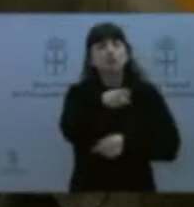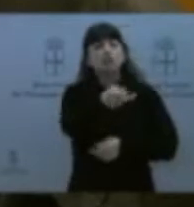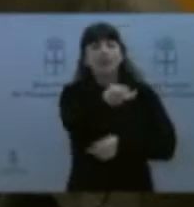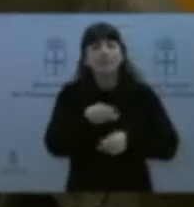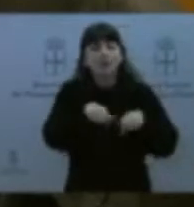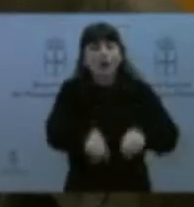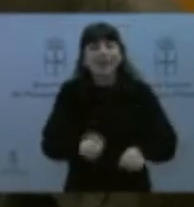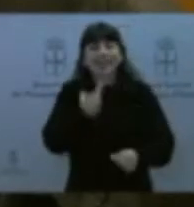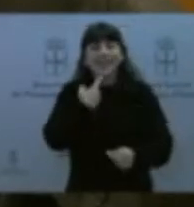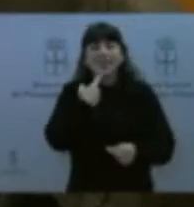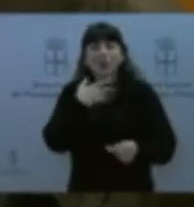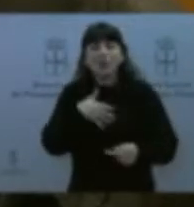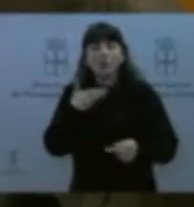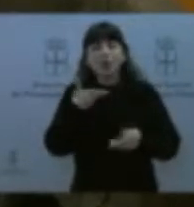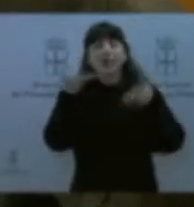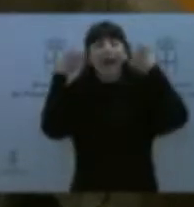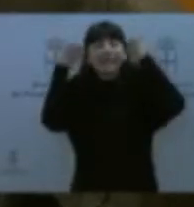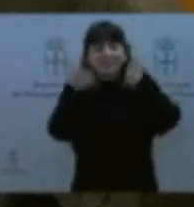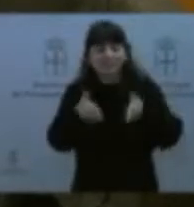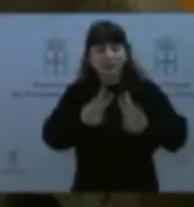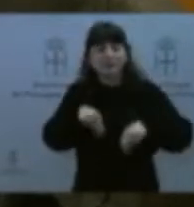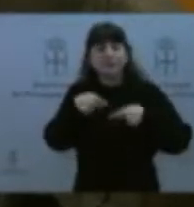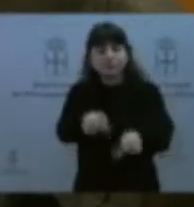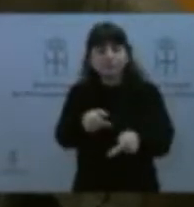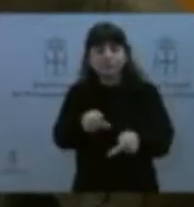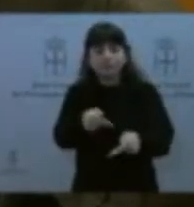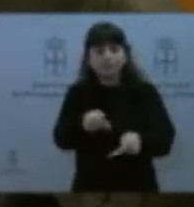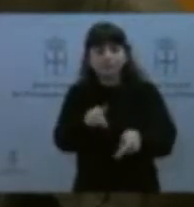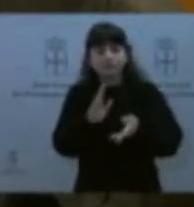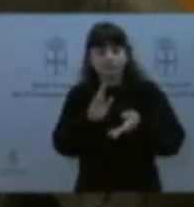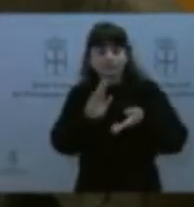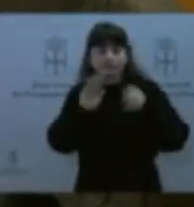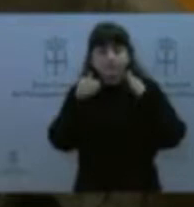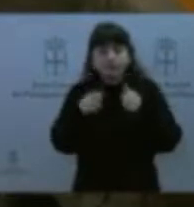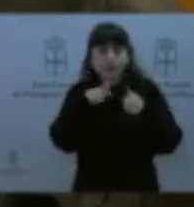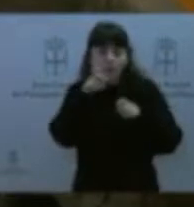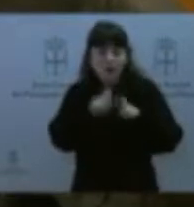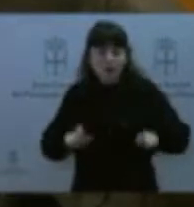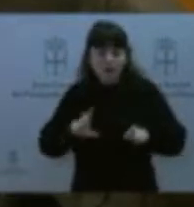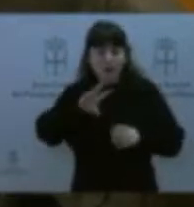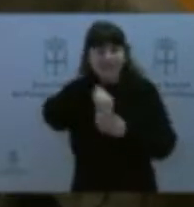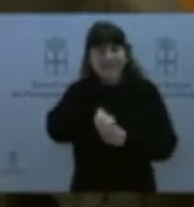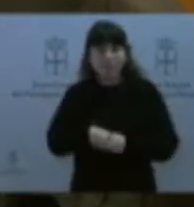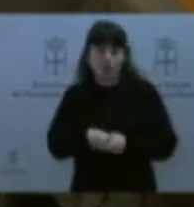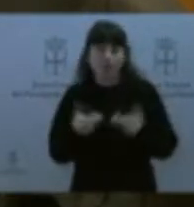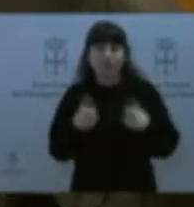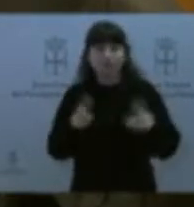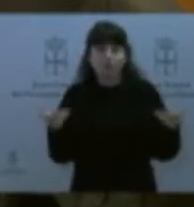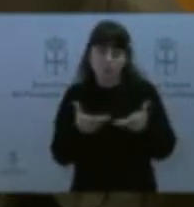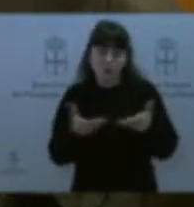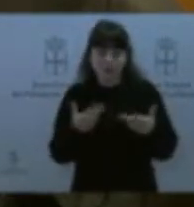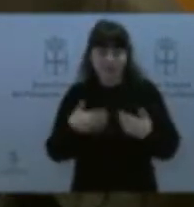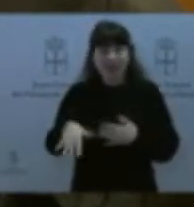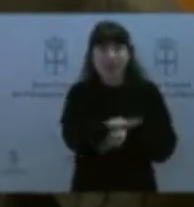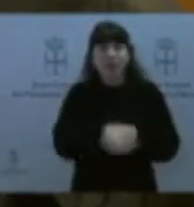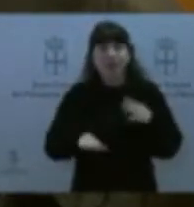primera respuesta col personal que hai agora nas urxencias de Cangas. Porque para as intervenciones de primeira respuesta xa el personal de las urgencias